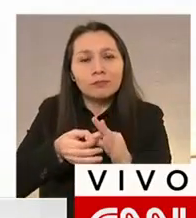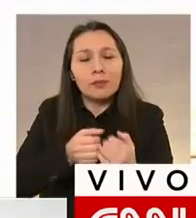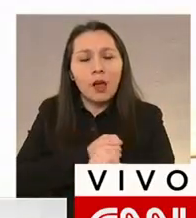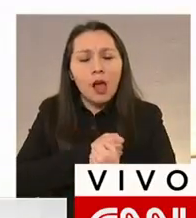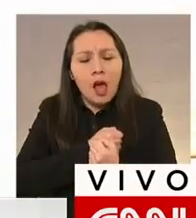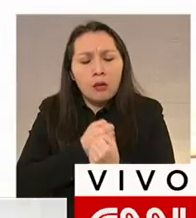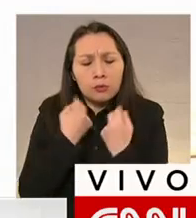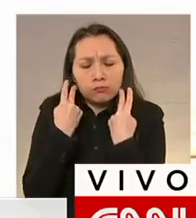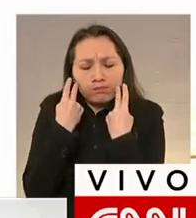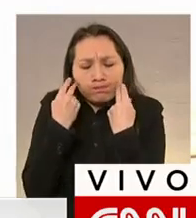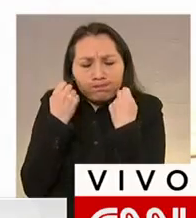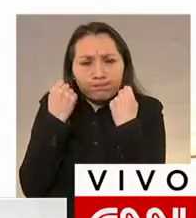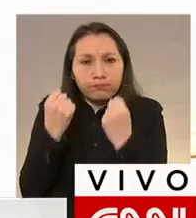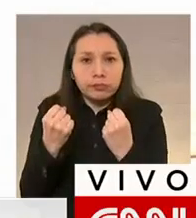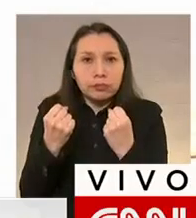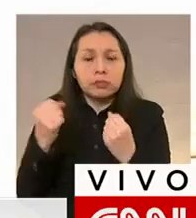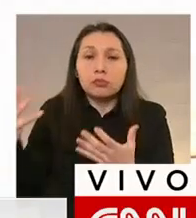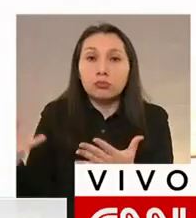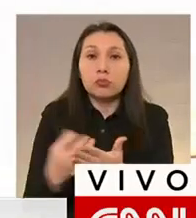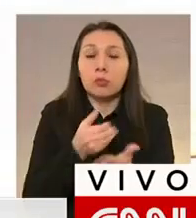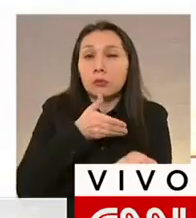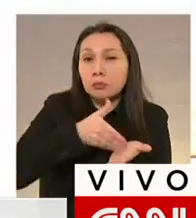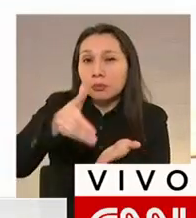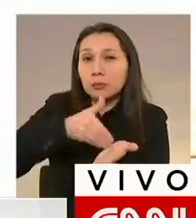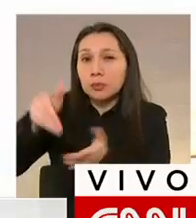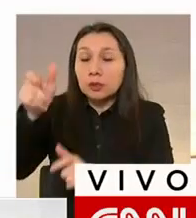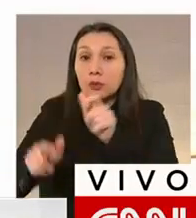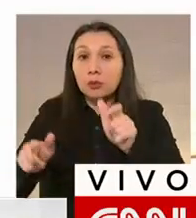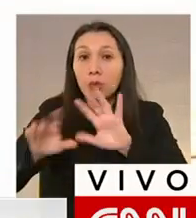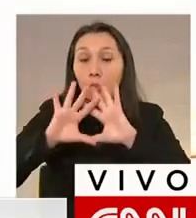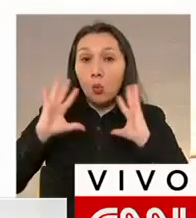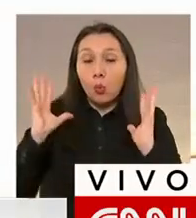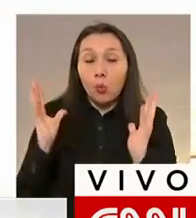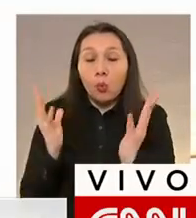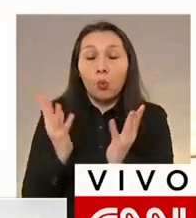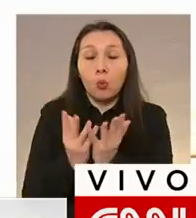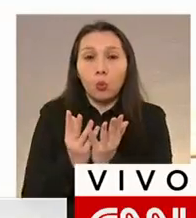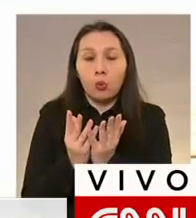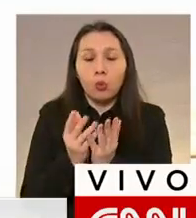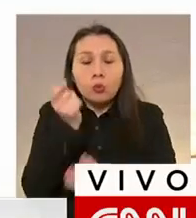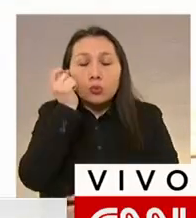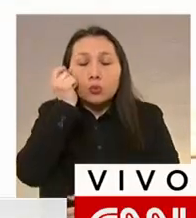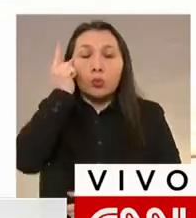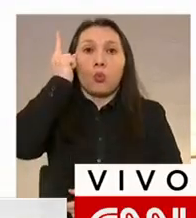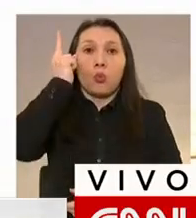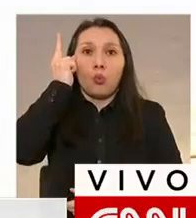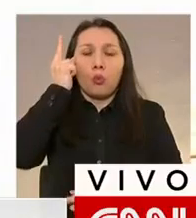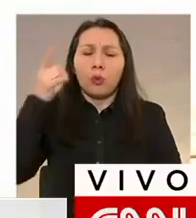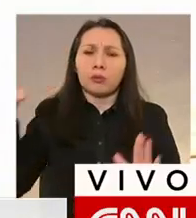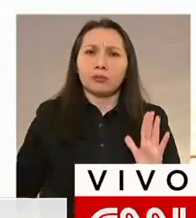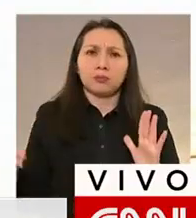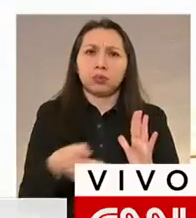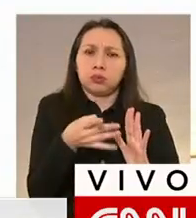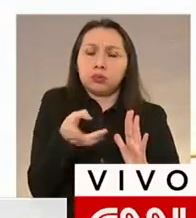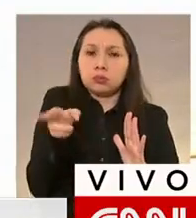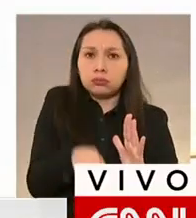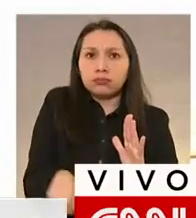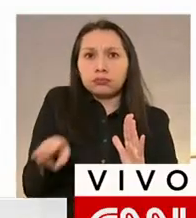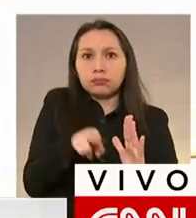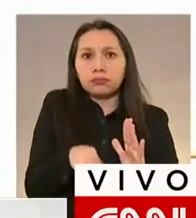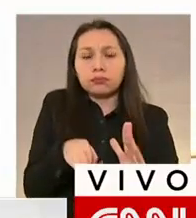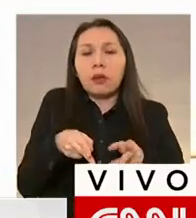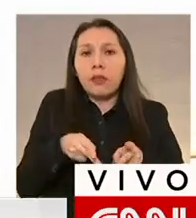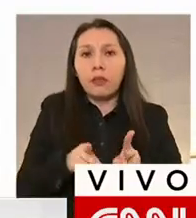coraje, logrando que millones de personas en el mundo supieran de las violaciones sistemáticas a los